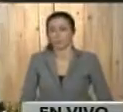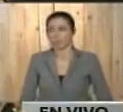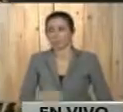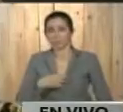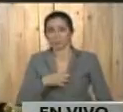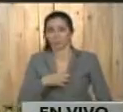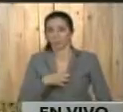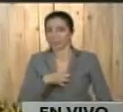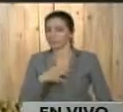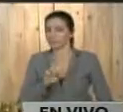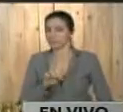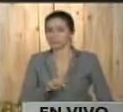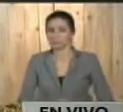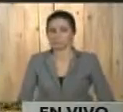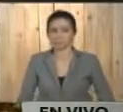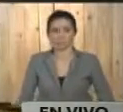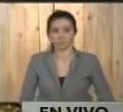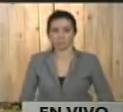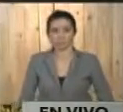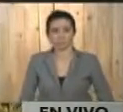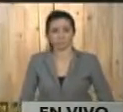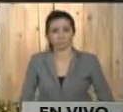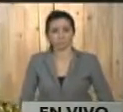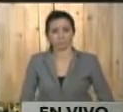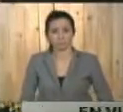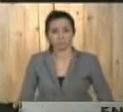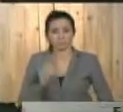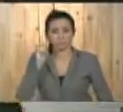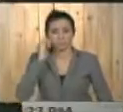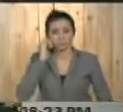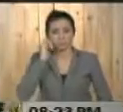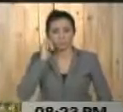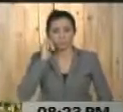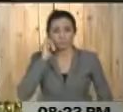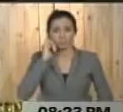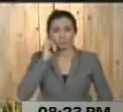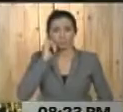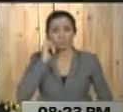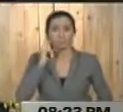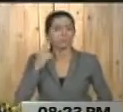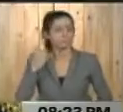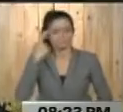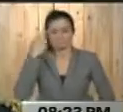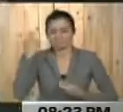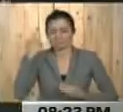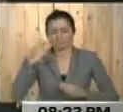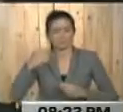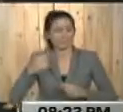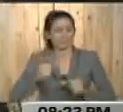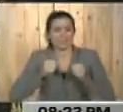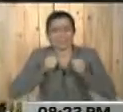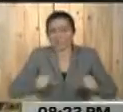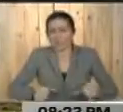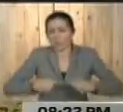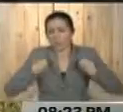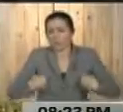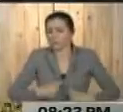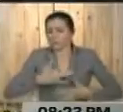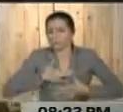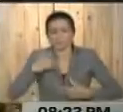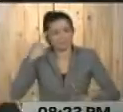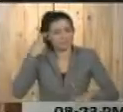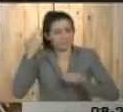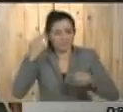cuán hondamente que sí ha grabado en mi corazón. No puedo olvidar ni